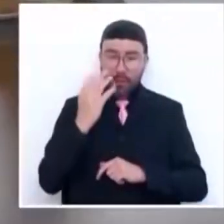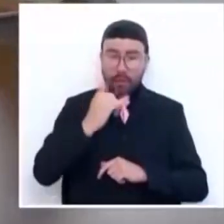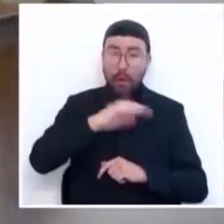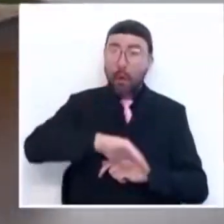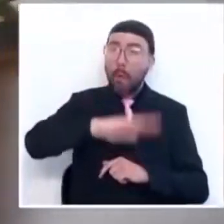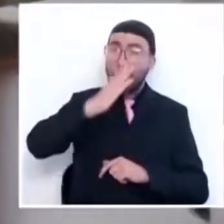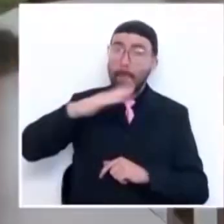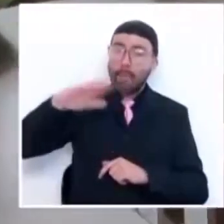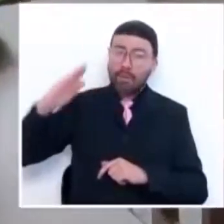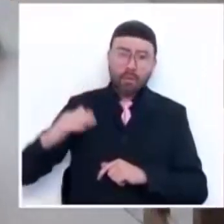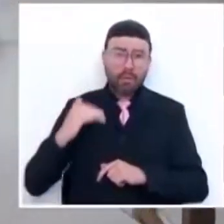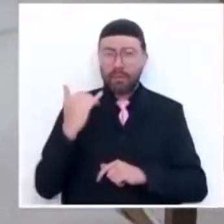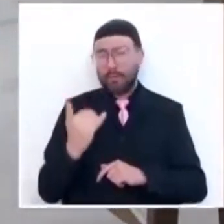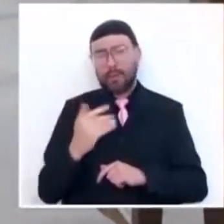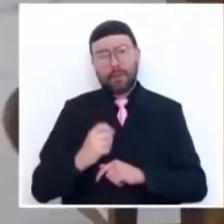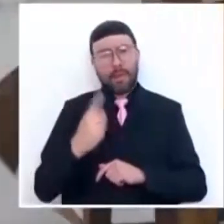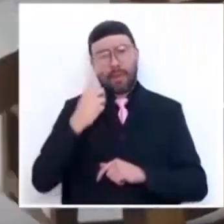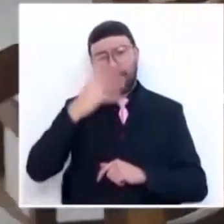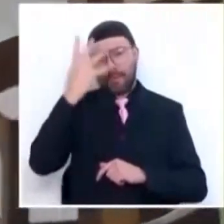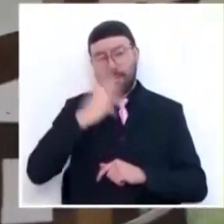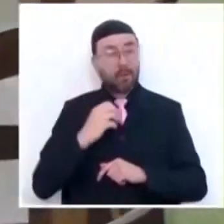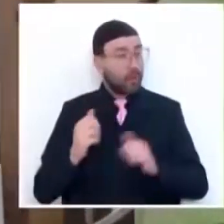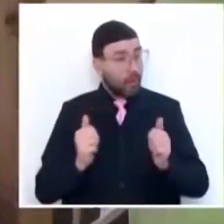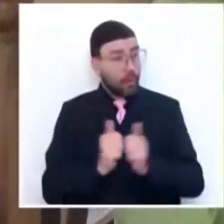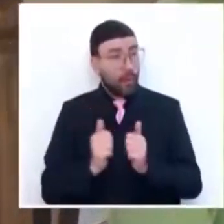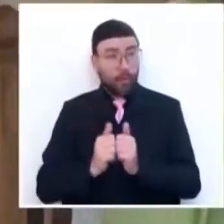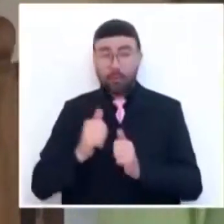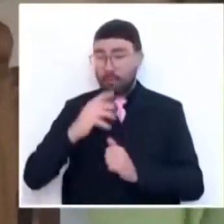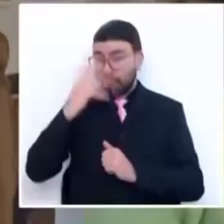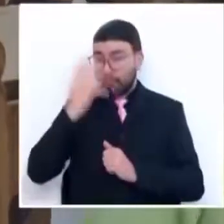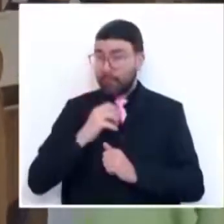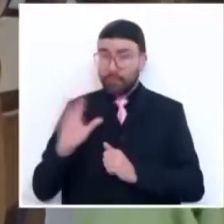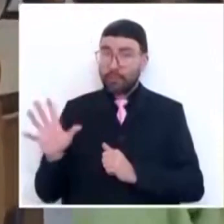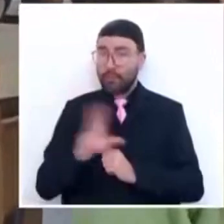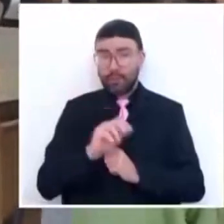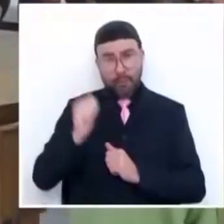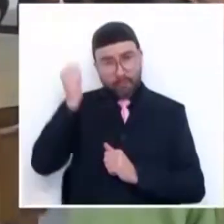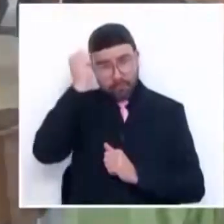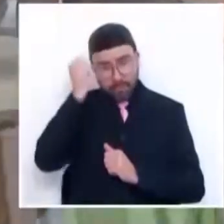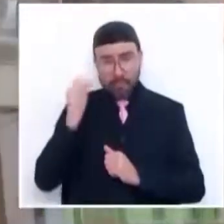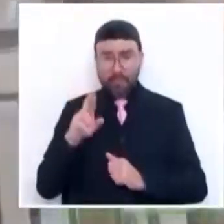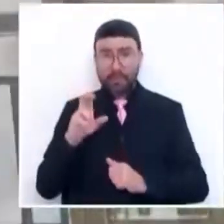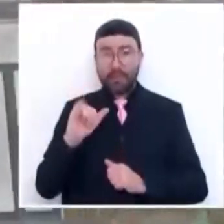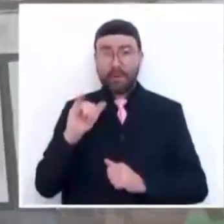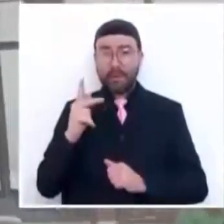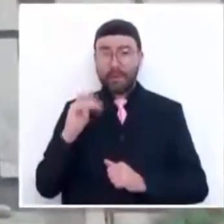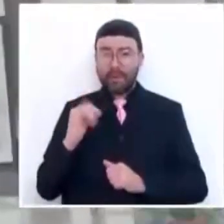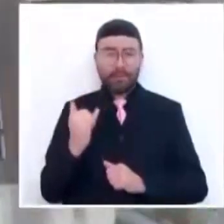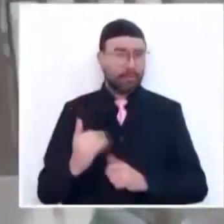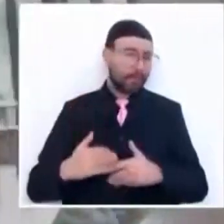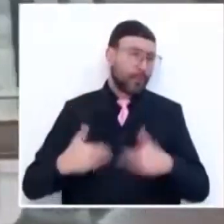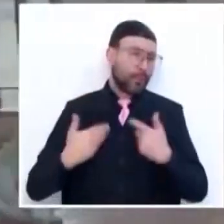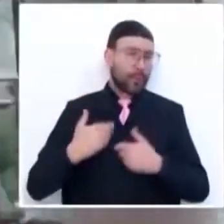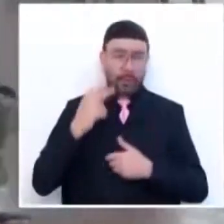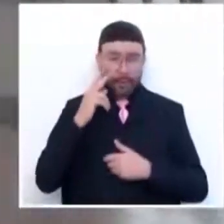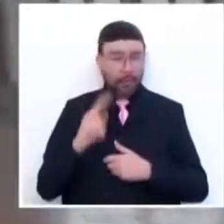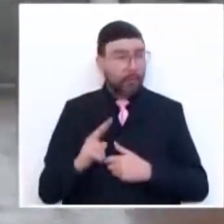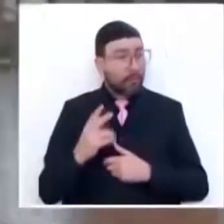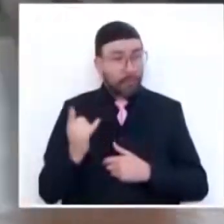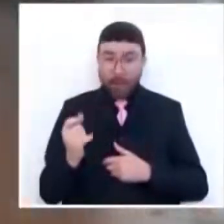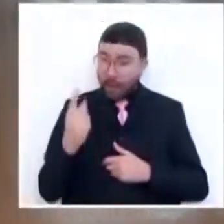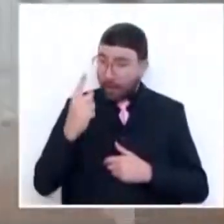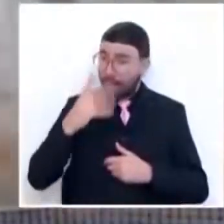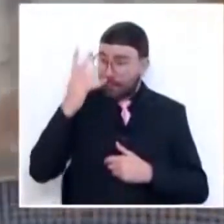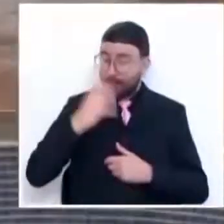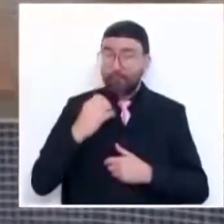hizo algo maravilloso en compañía de todos estos maestros Reiki. La alegría, fue algo maravilloso.